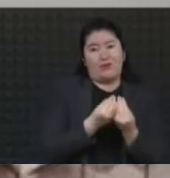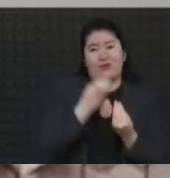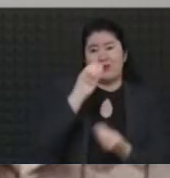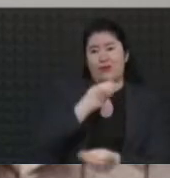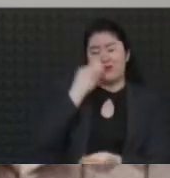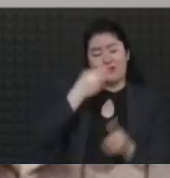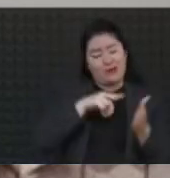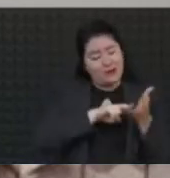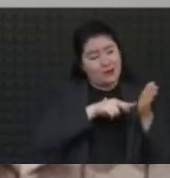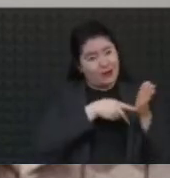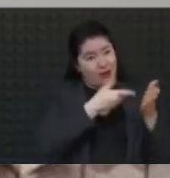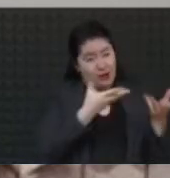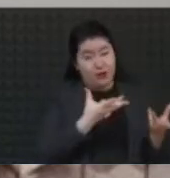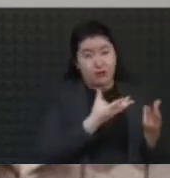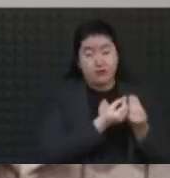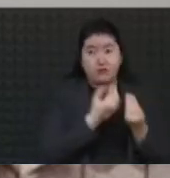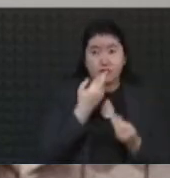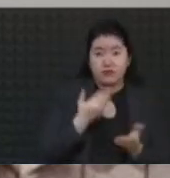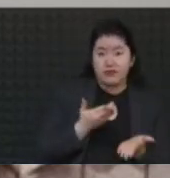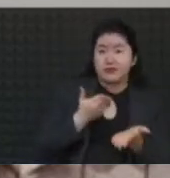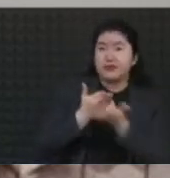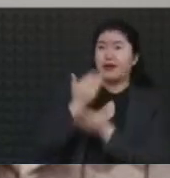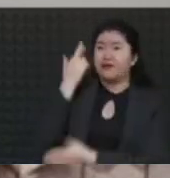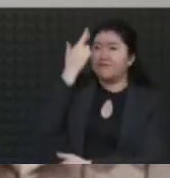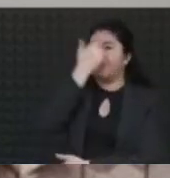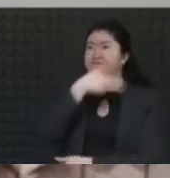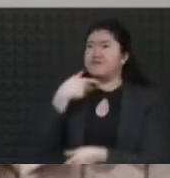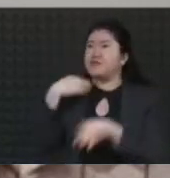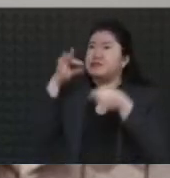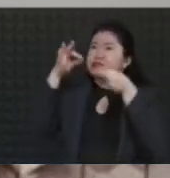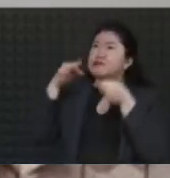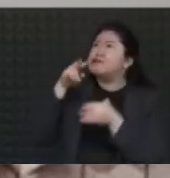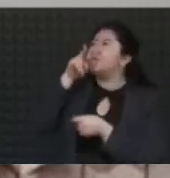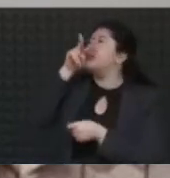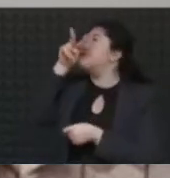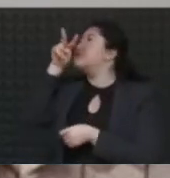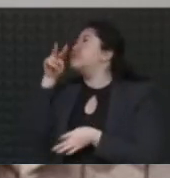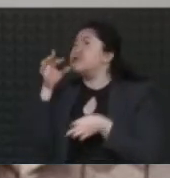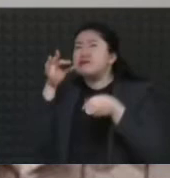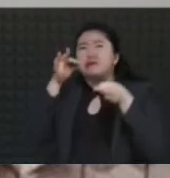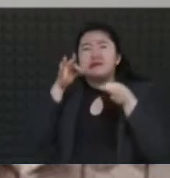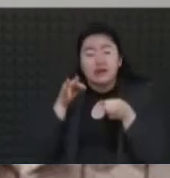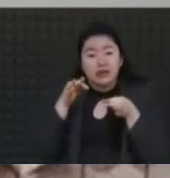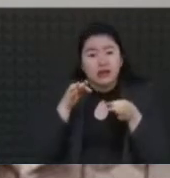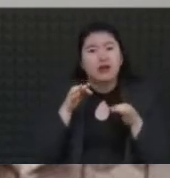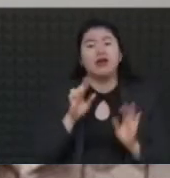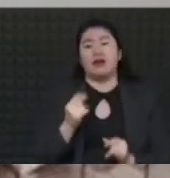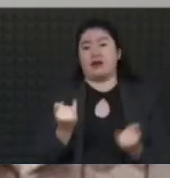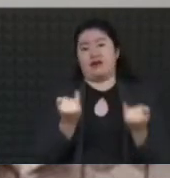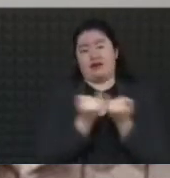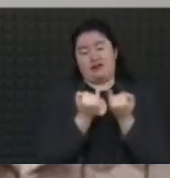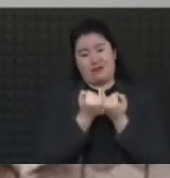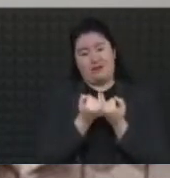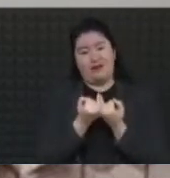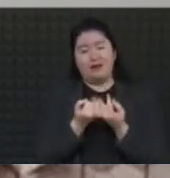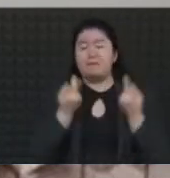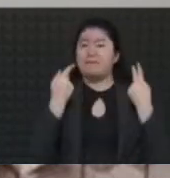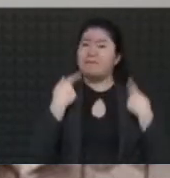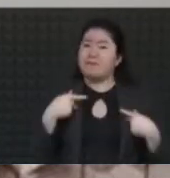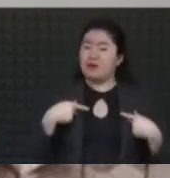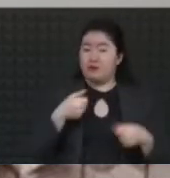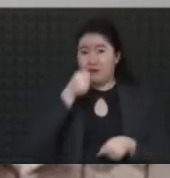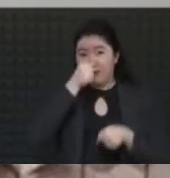de Ingenieros Civiles de México puedan entrar a hacer una revisión más profunda y, si es necesario, ya un corresponsable de seguridad